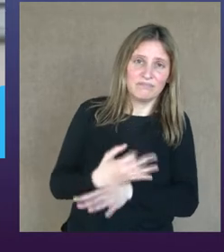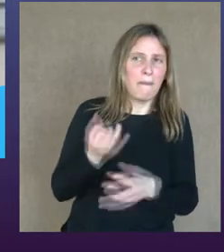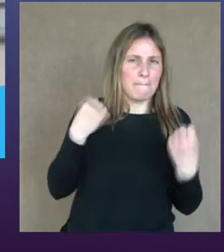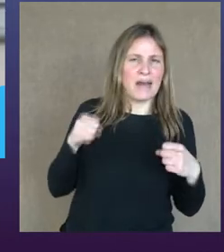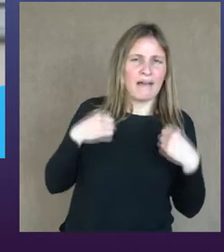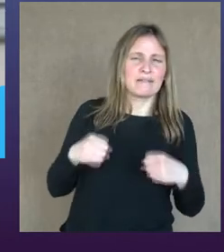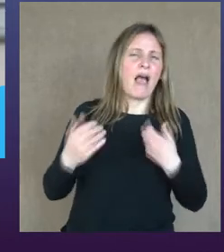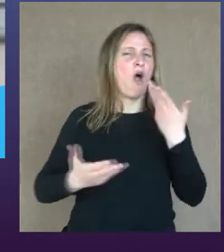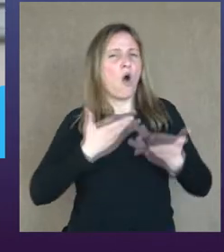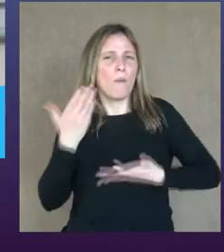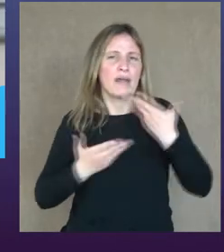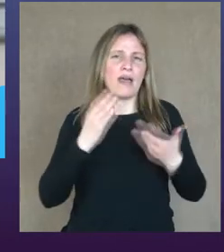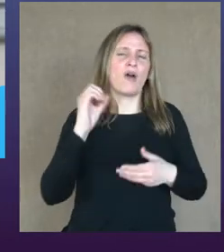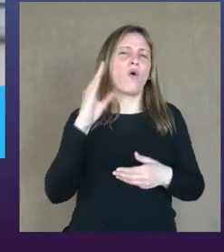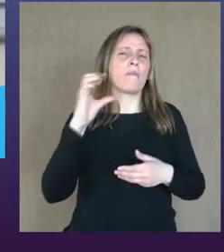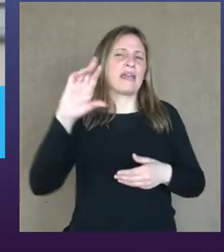práctica de ópera. Exacto. Y,